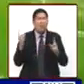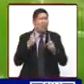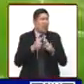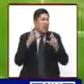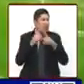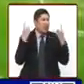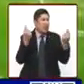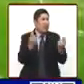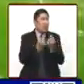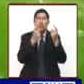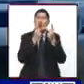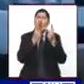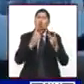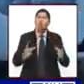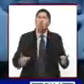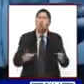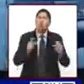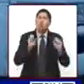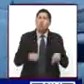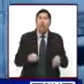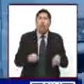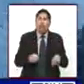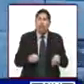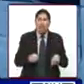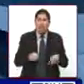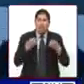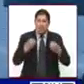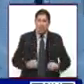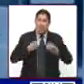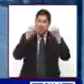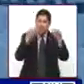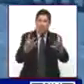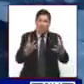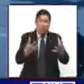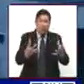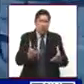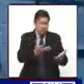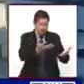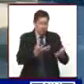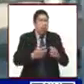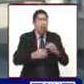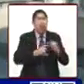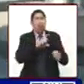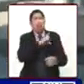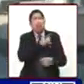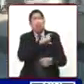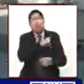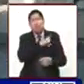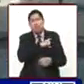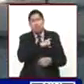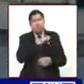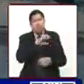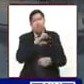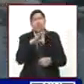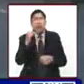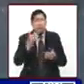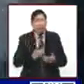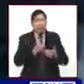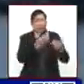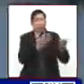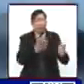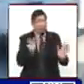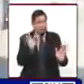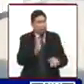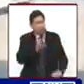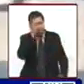el departamento de Potosí para poder hacer la entrega a la policía de Cochabamba para que